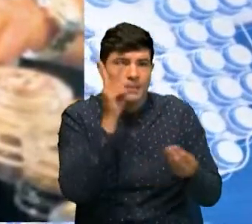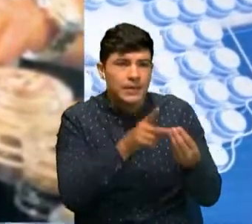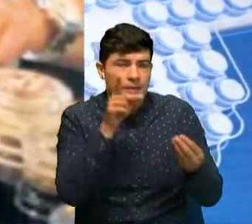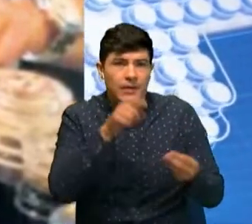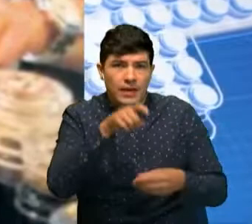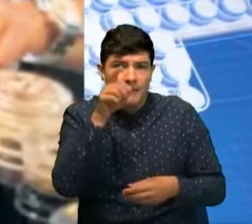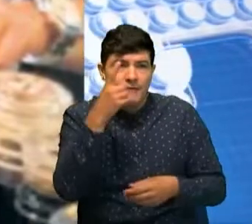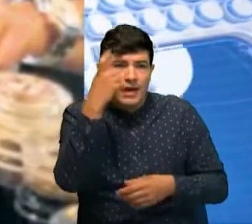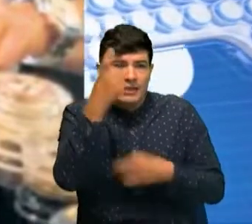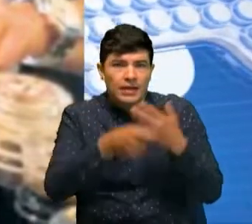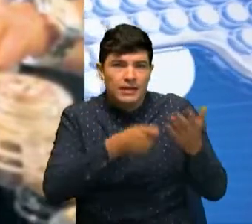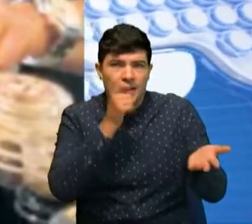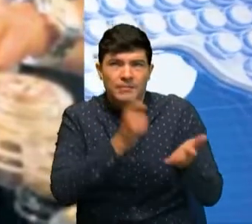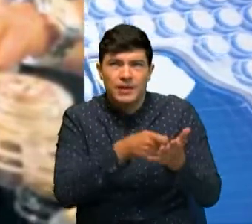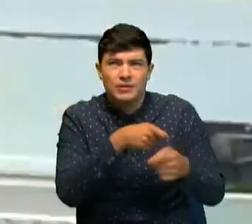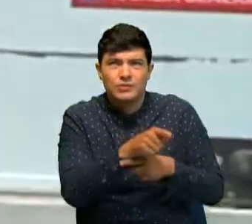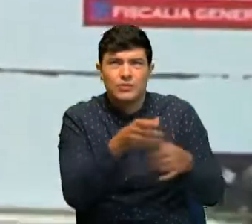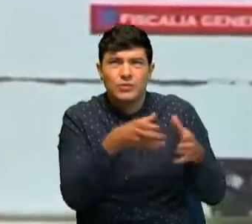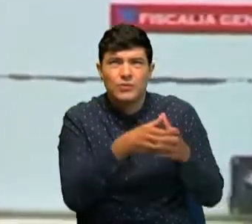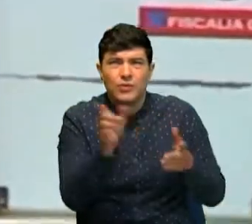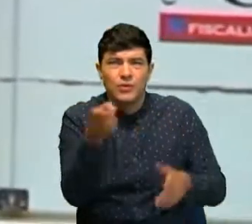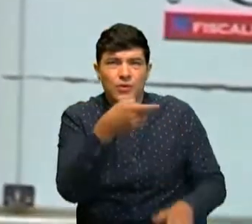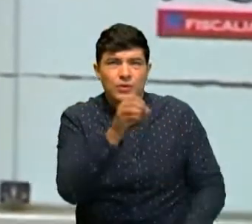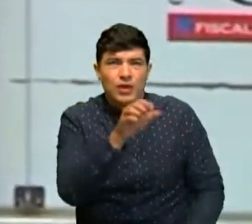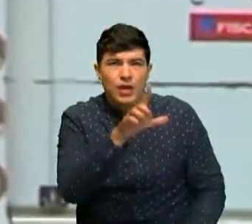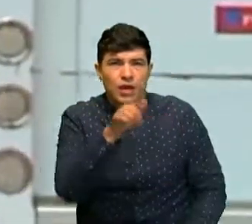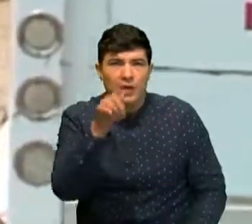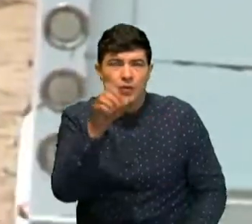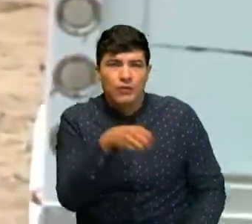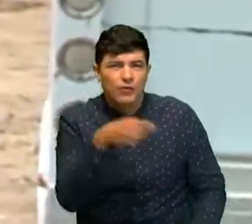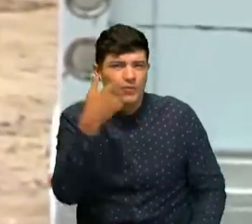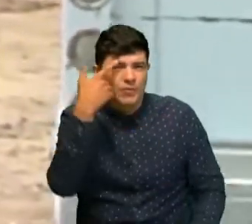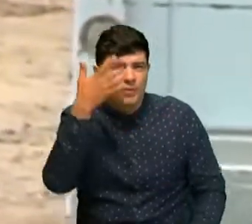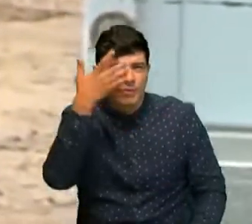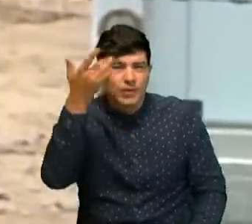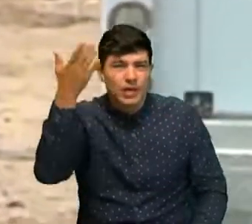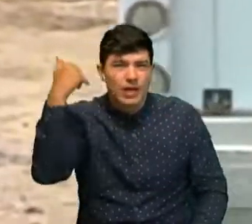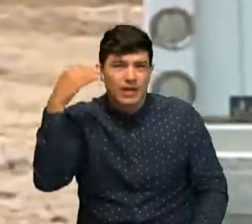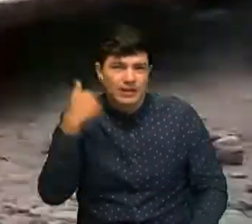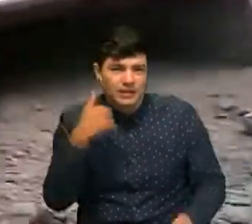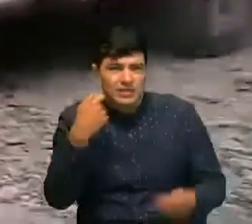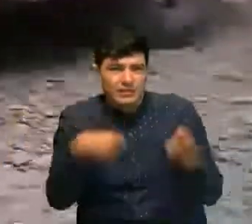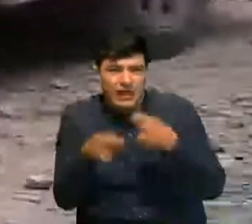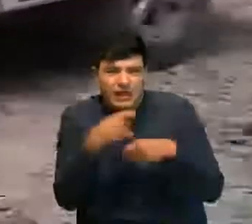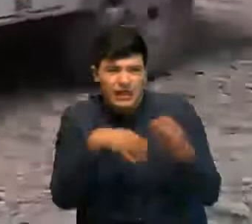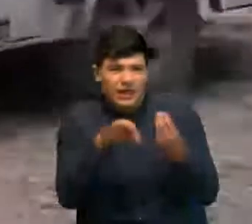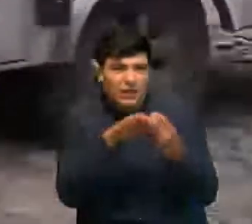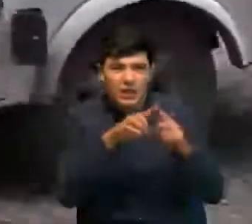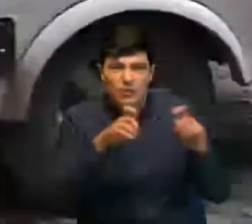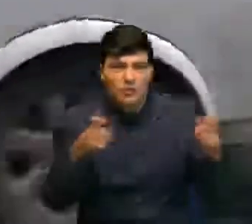debía dinero al Clan del Golfo, producto al parecer de negocios con microtráfico.